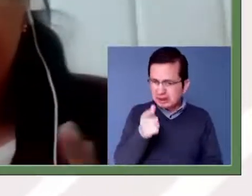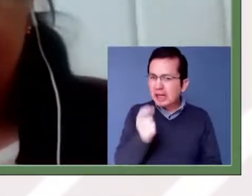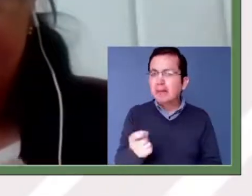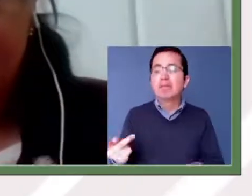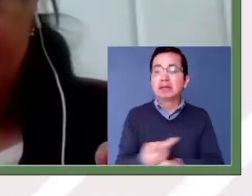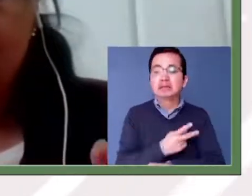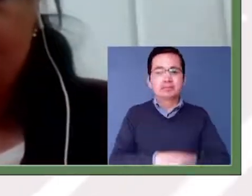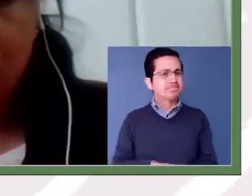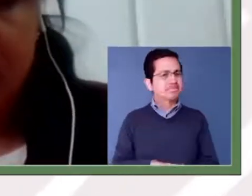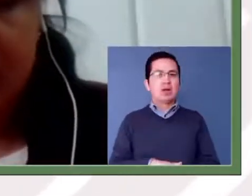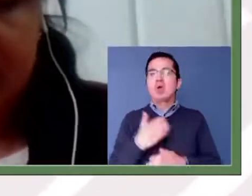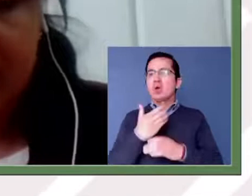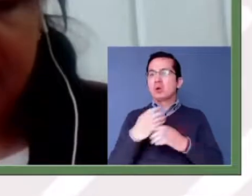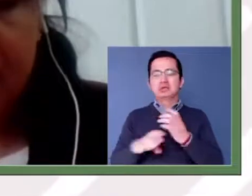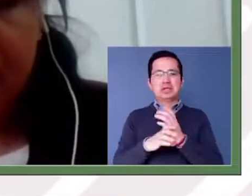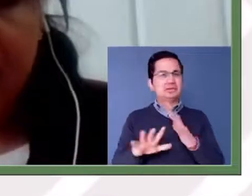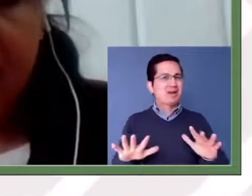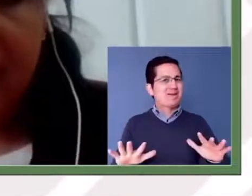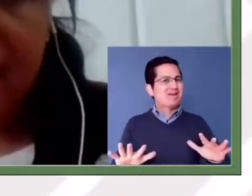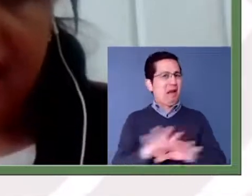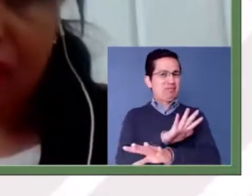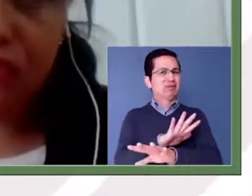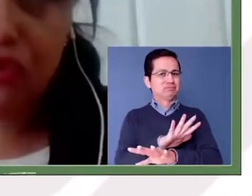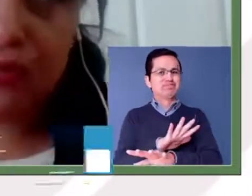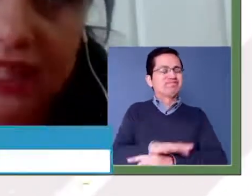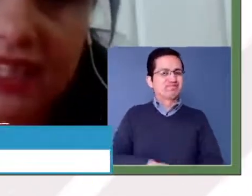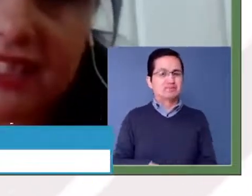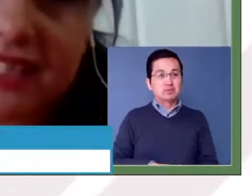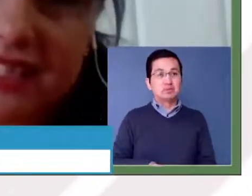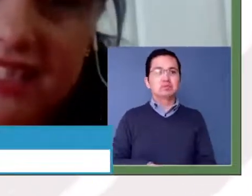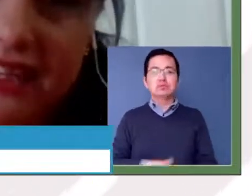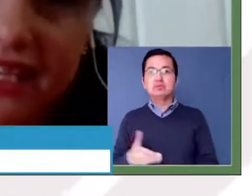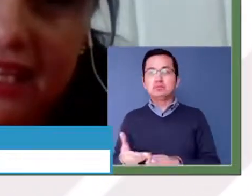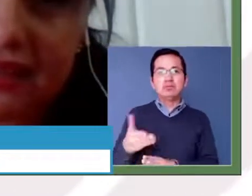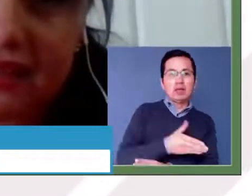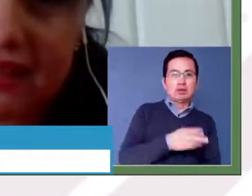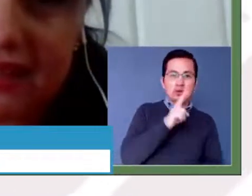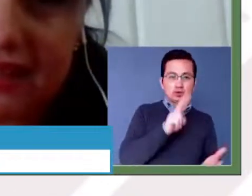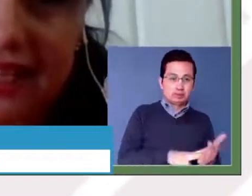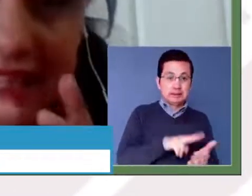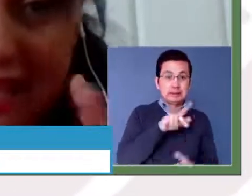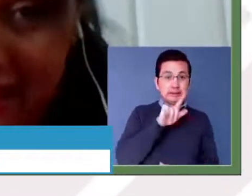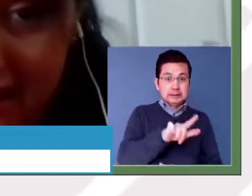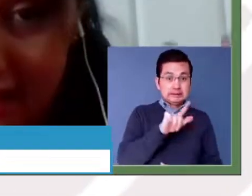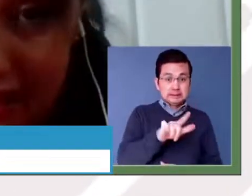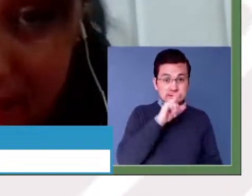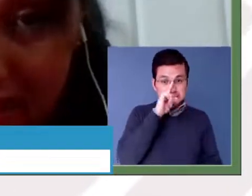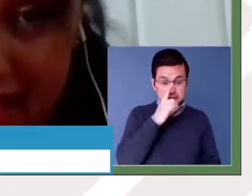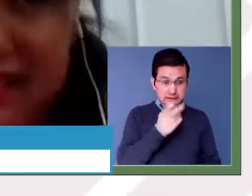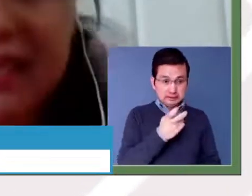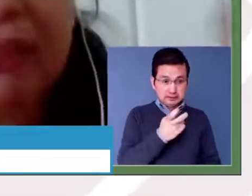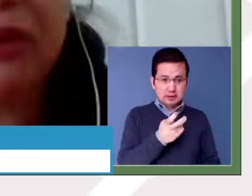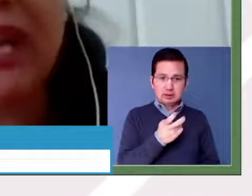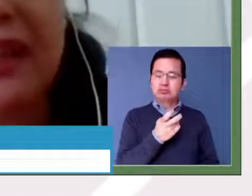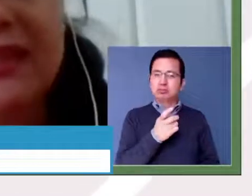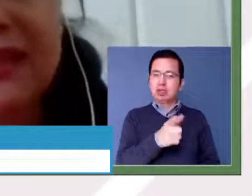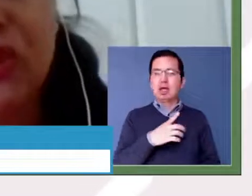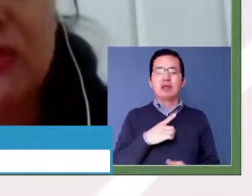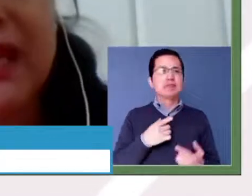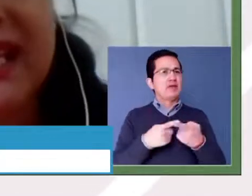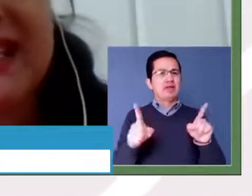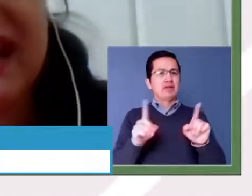cambios que curiosamente en la 2017 se tenían de manera distinta, pero en